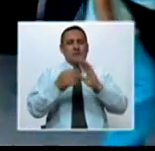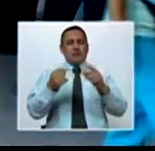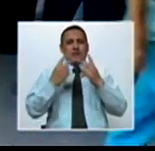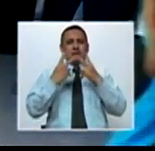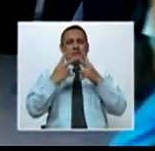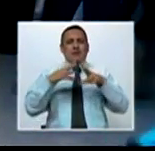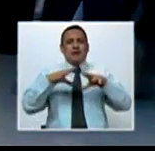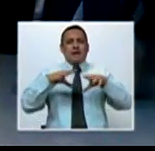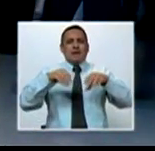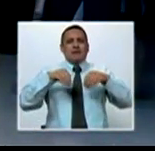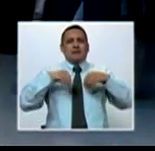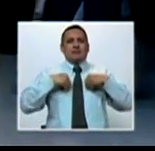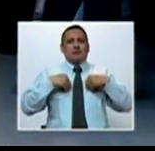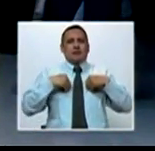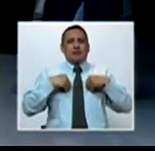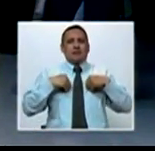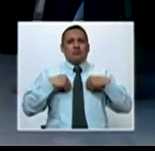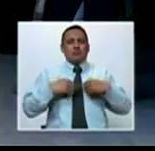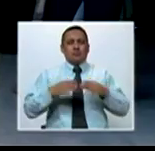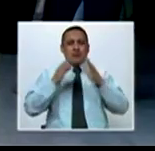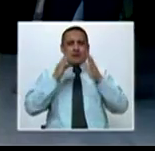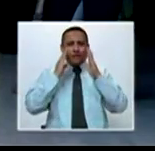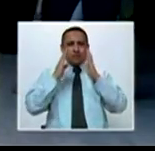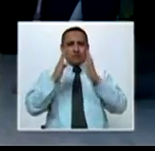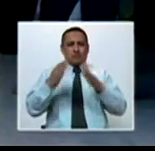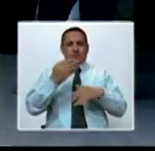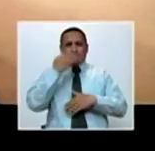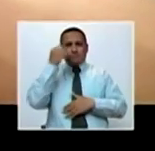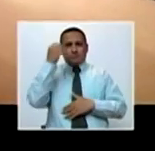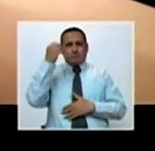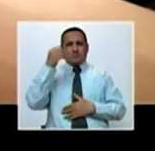implicaría consentir un trato